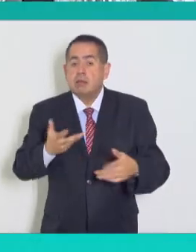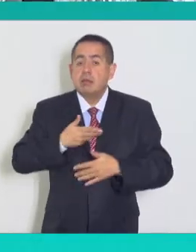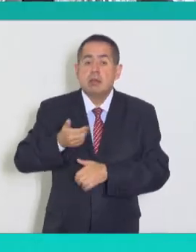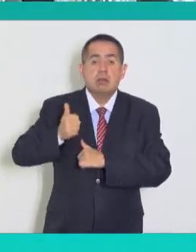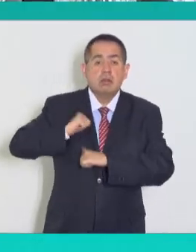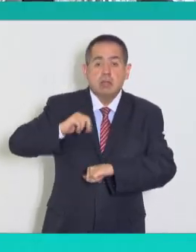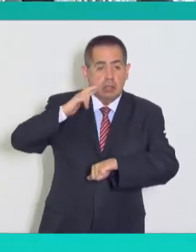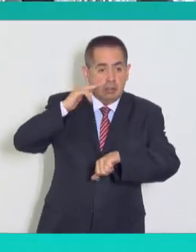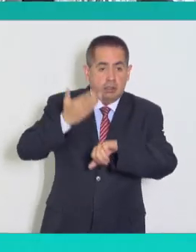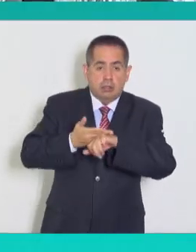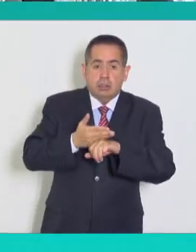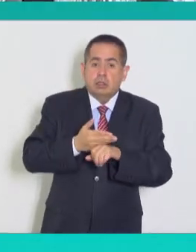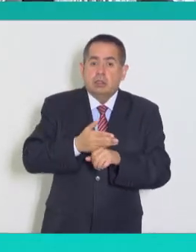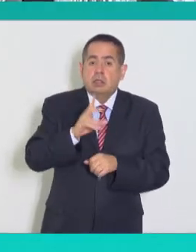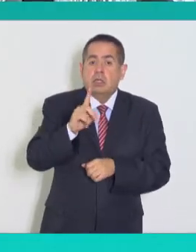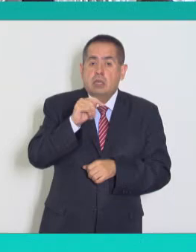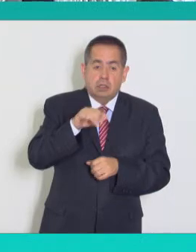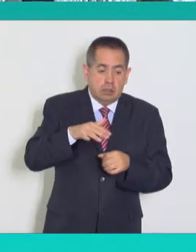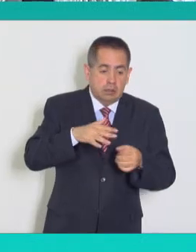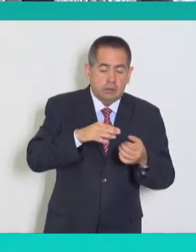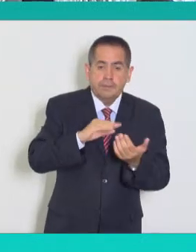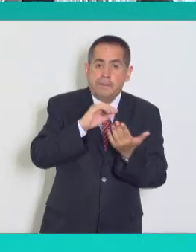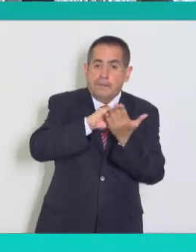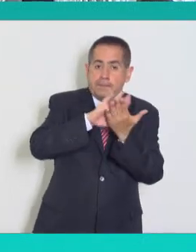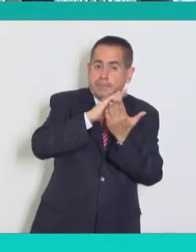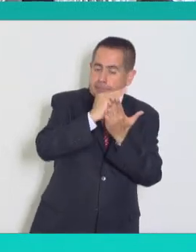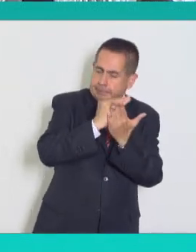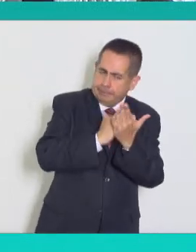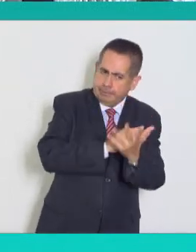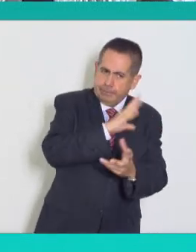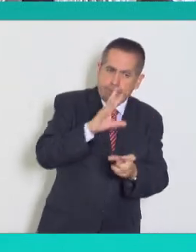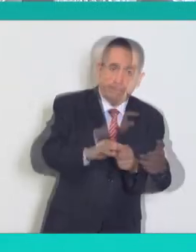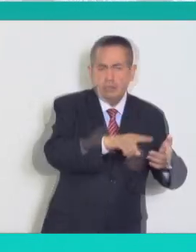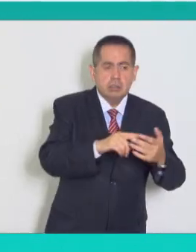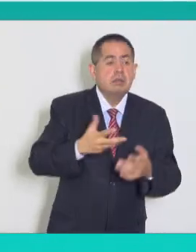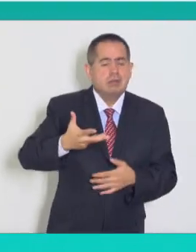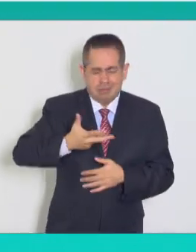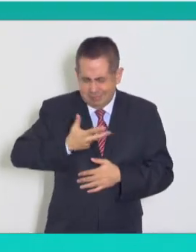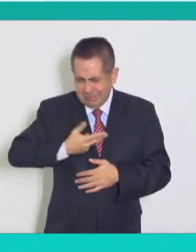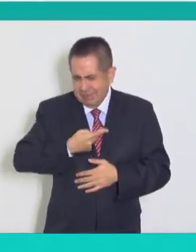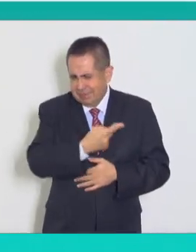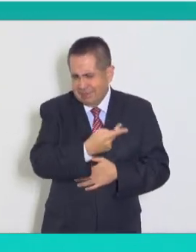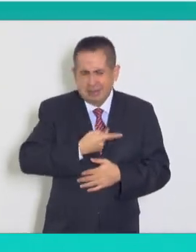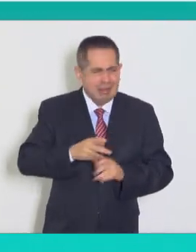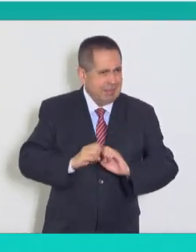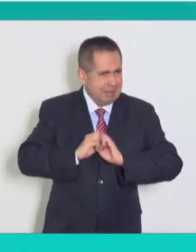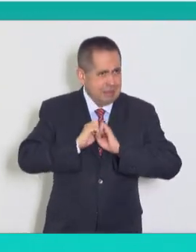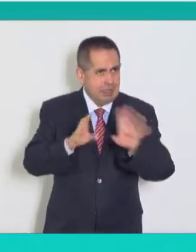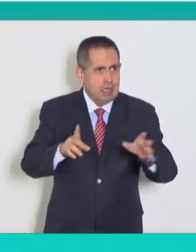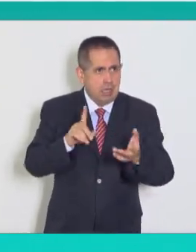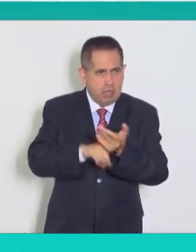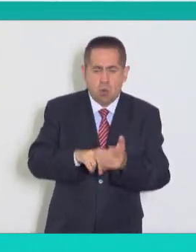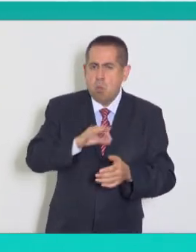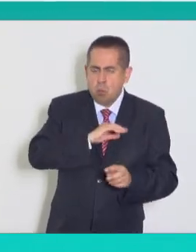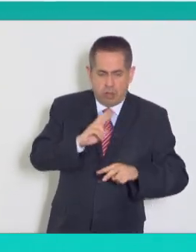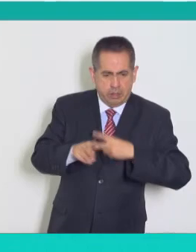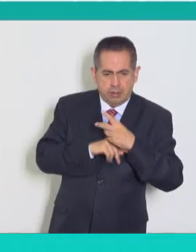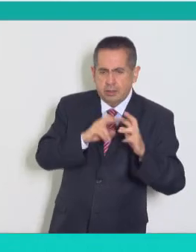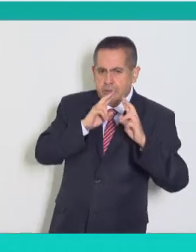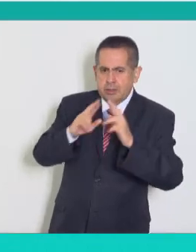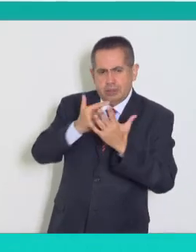además sugirió acudir a la secretaría de gobernación sin embargo el particular presentó un recurso de revisión ante el inai